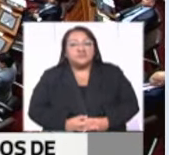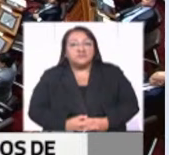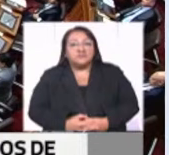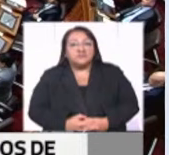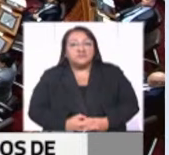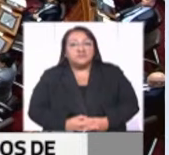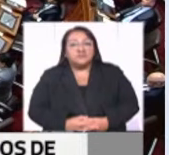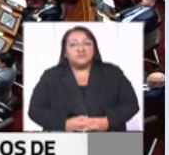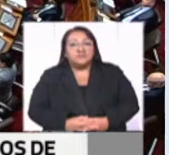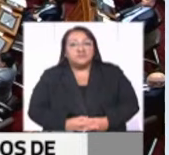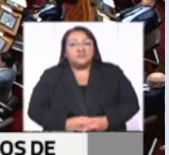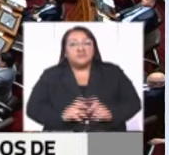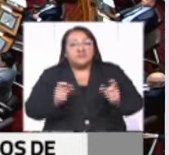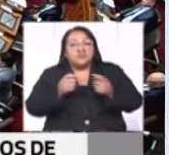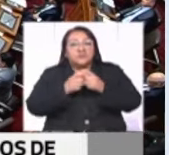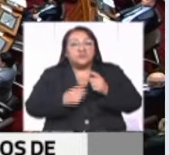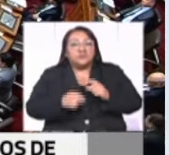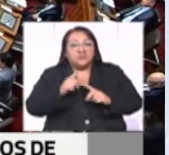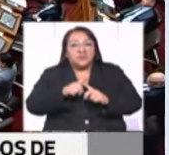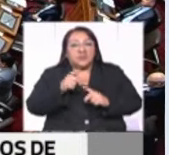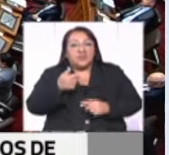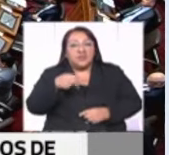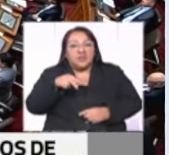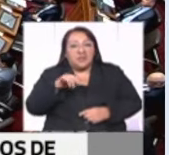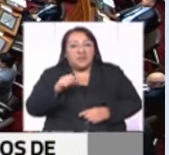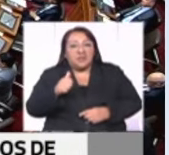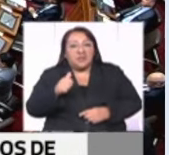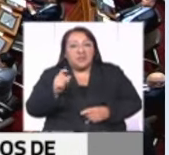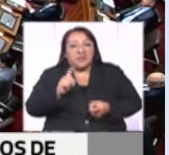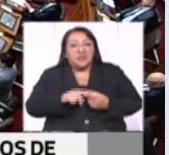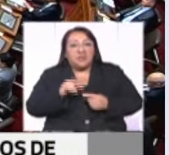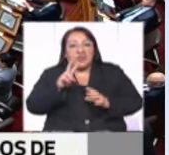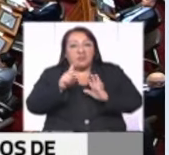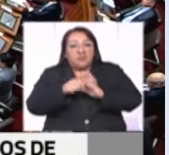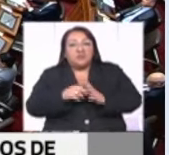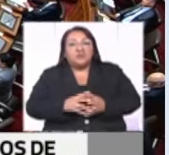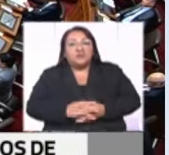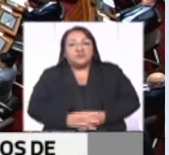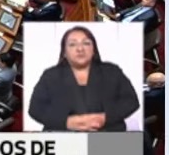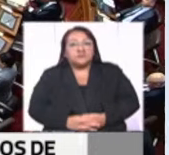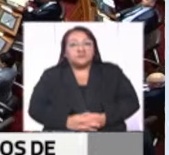Tiene la palabra la congresista Tania Ramírez, hasta por 2 minutos.